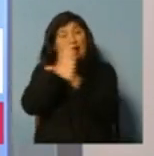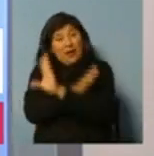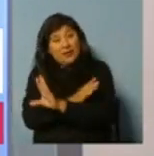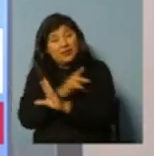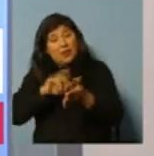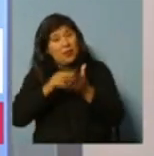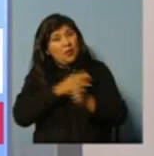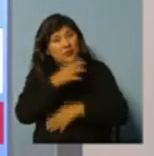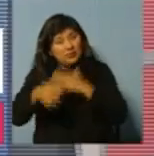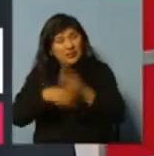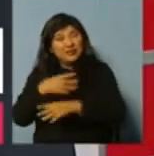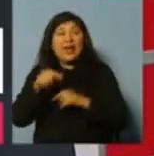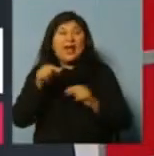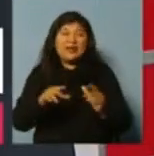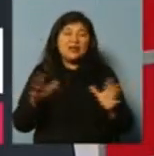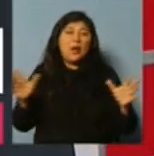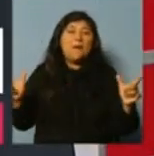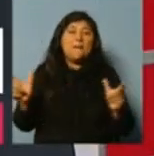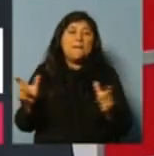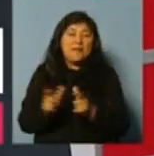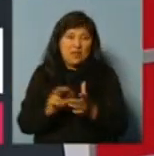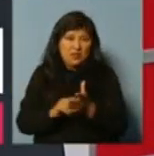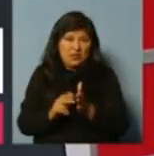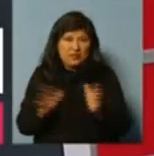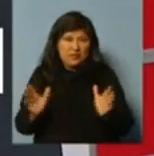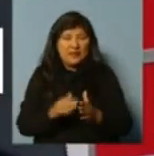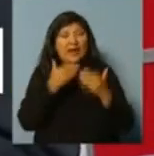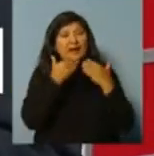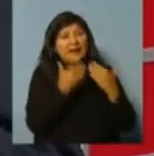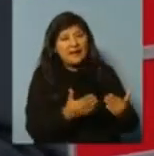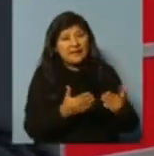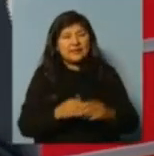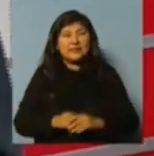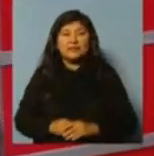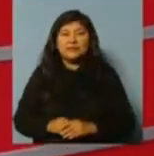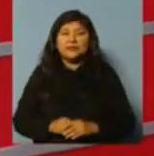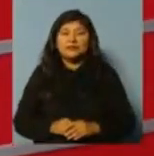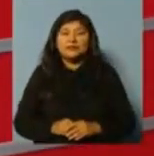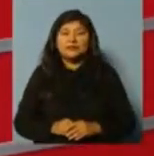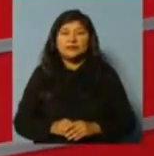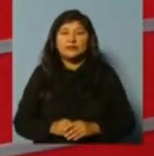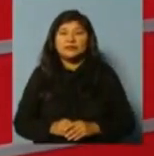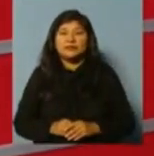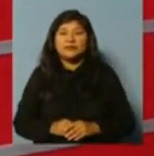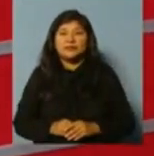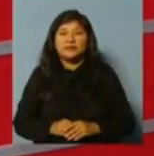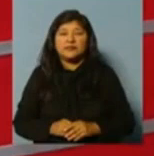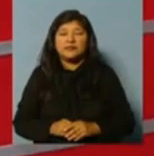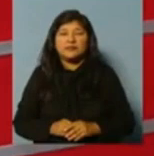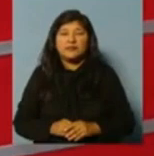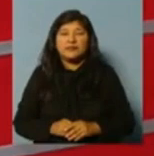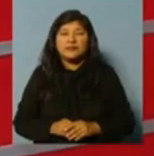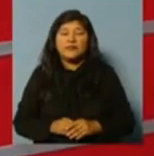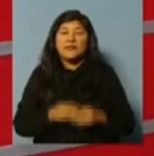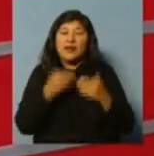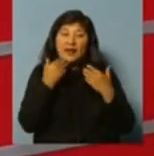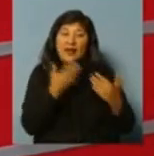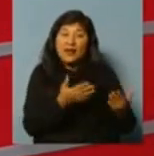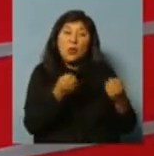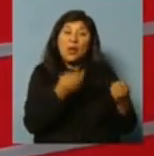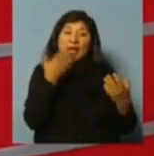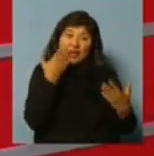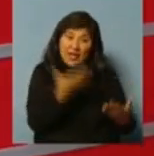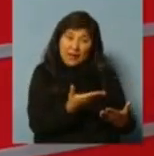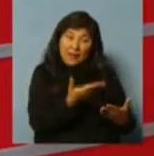muchas gracias al portal del senador no muchas gracias muy buenas tardes entonces para el senador